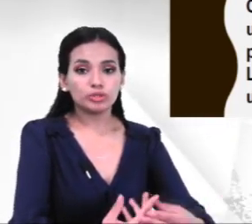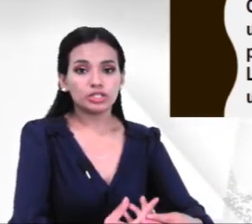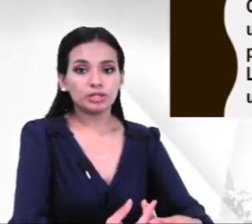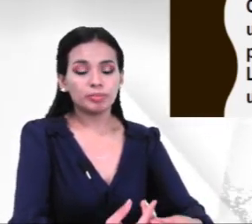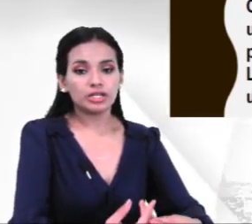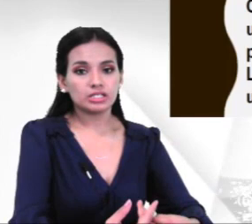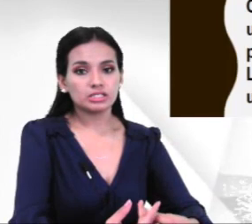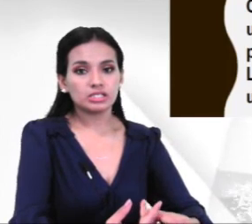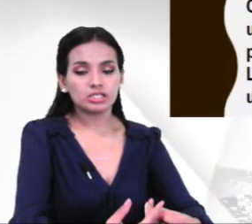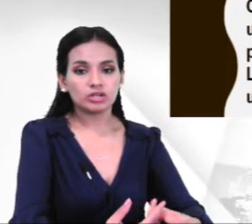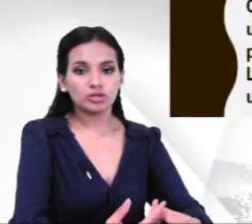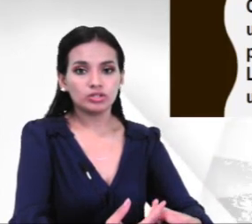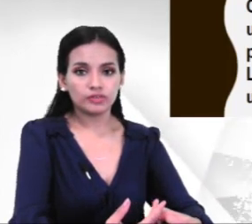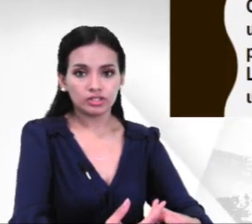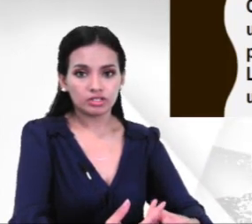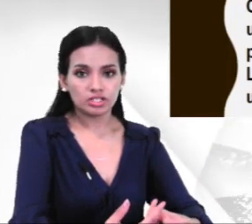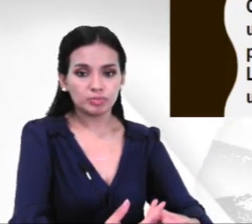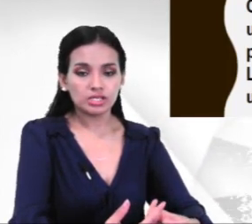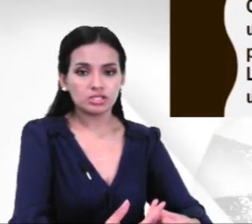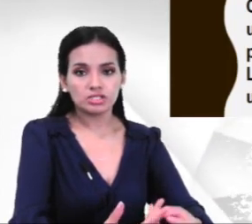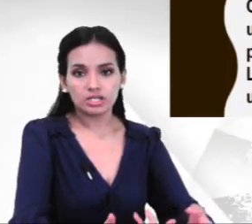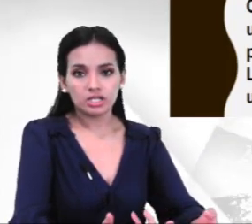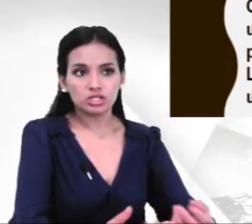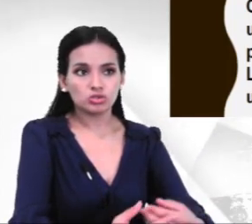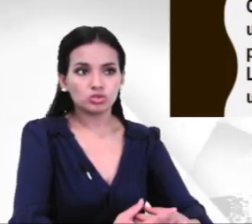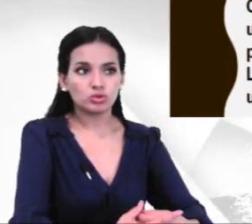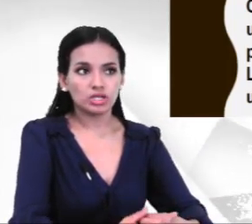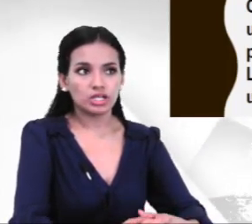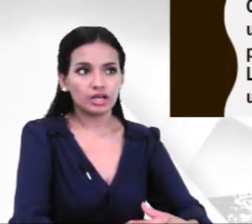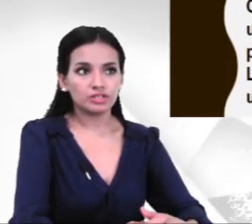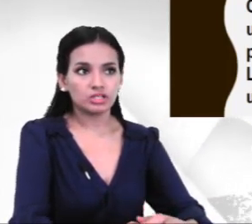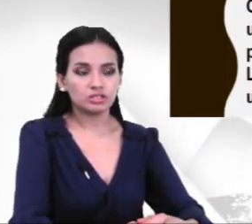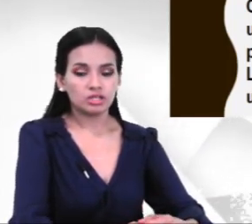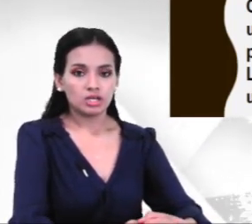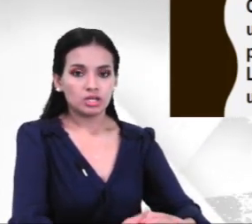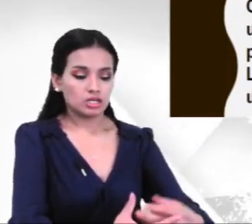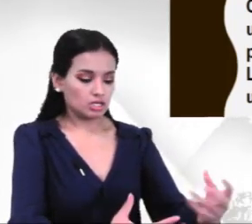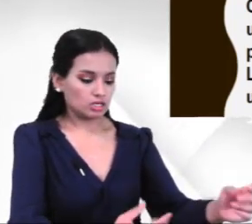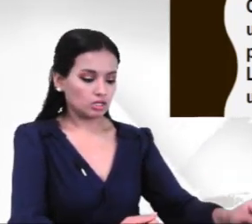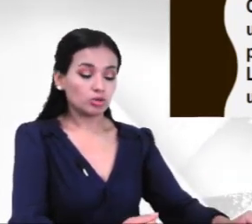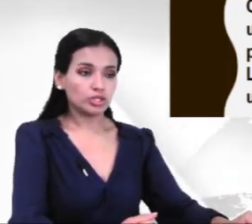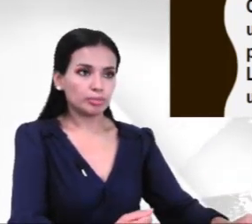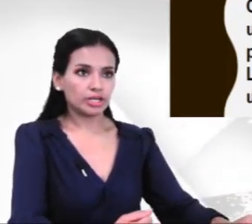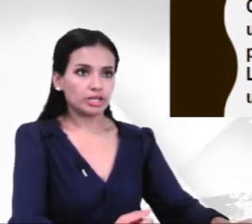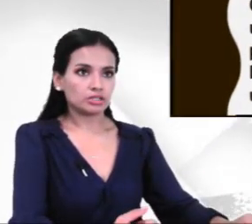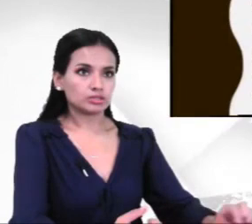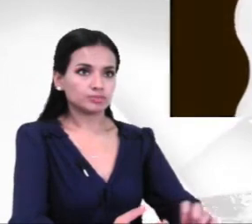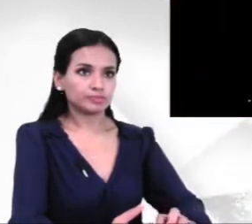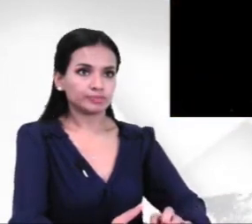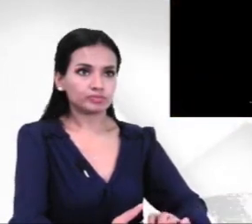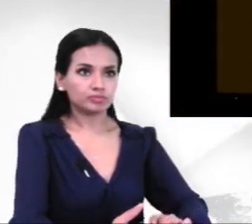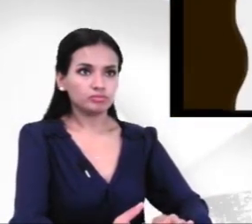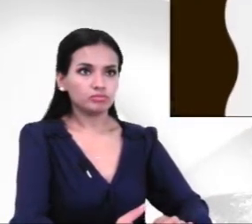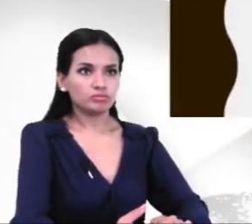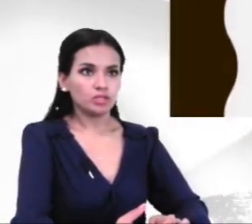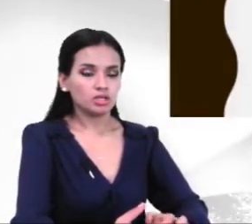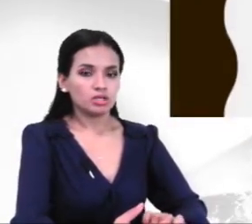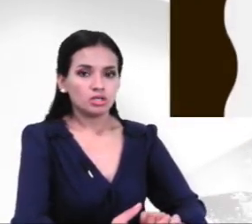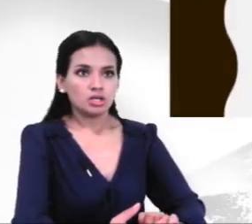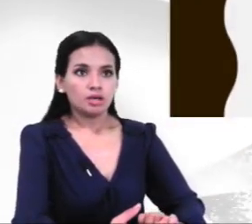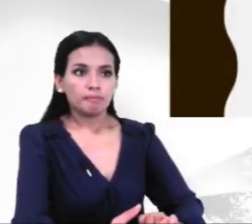son muy importantes para que se desarrollen diferentes especies ya que estos son en la habitan y idónea para ellos